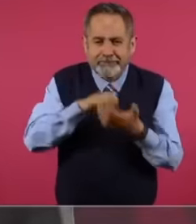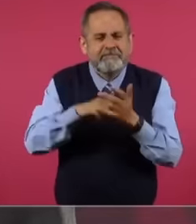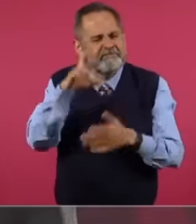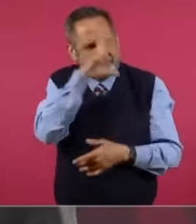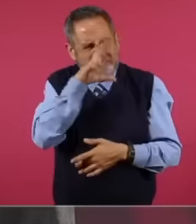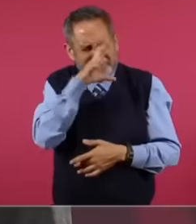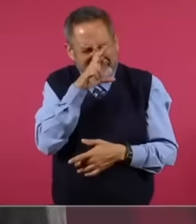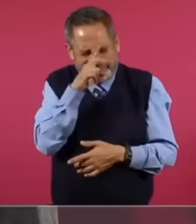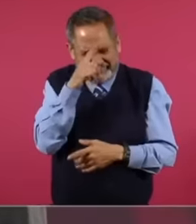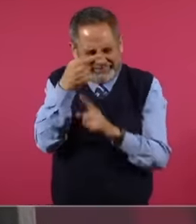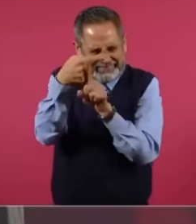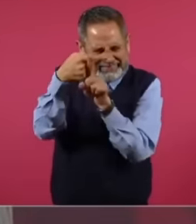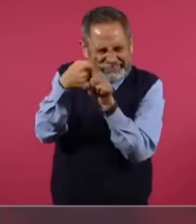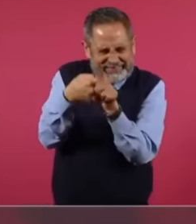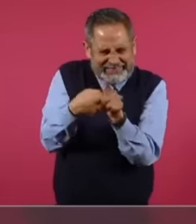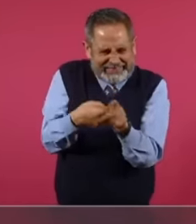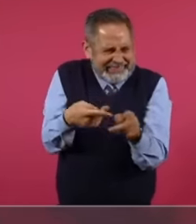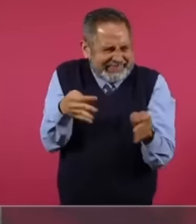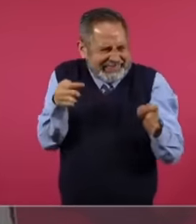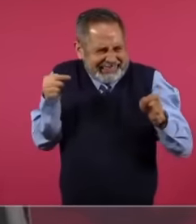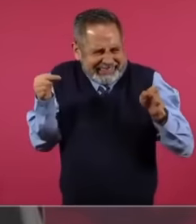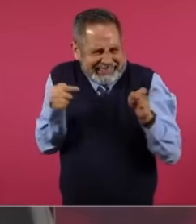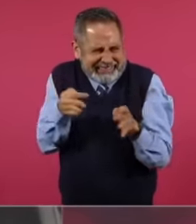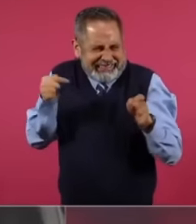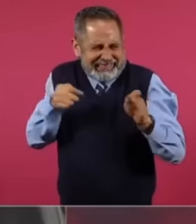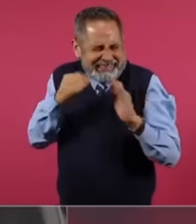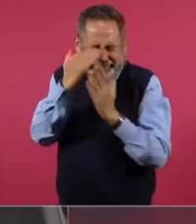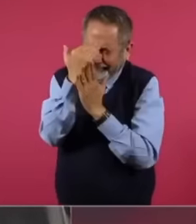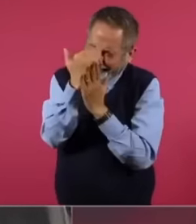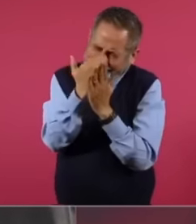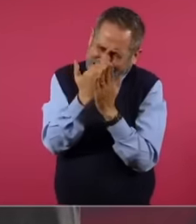había una región